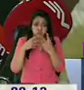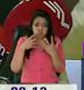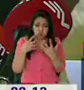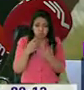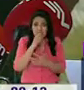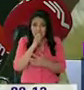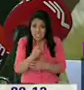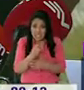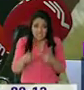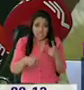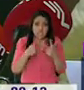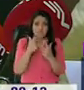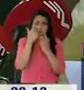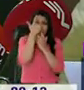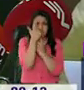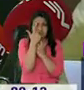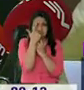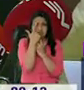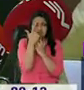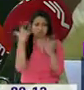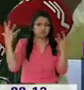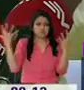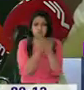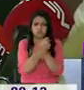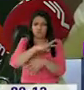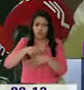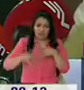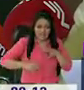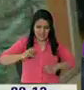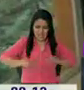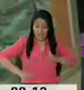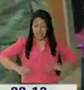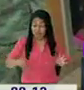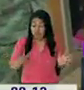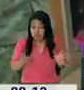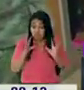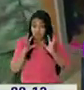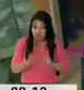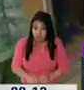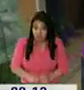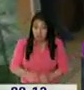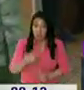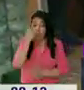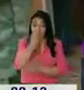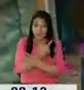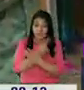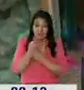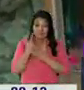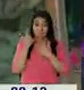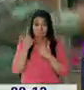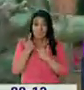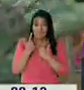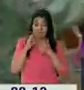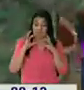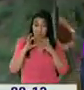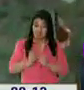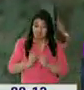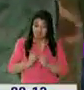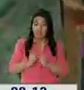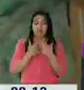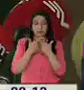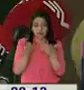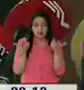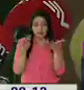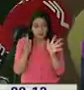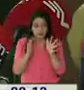pistolas, las carabinas, las granadas de gas, etcétera, etcétera. Tras una semana, los militares que estuvieron retenidos fueron